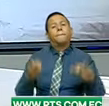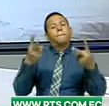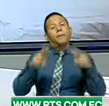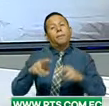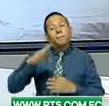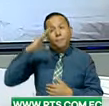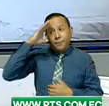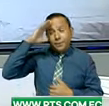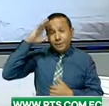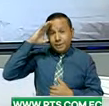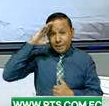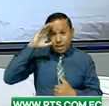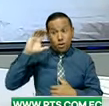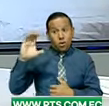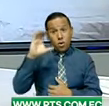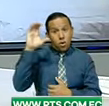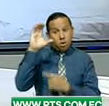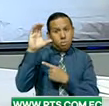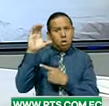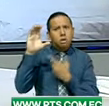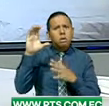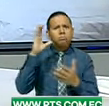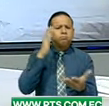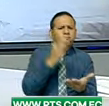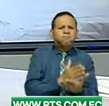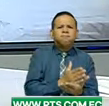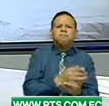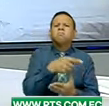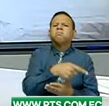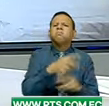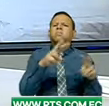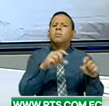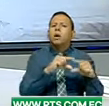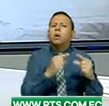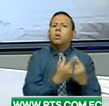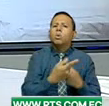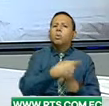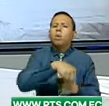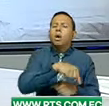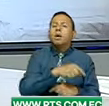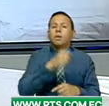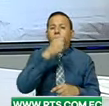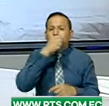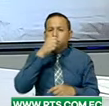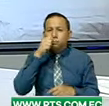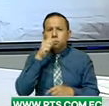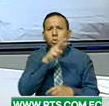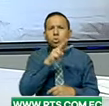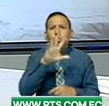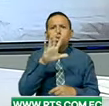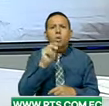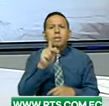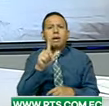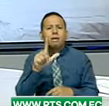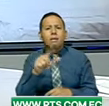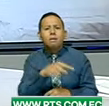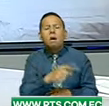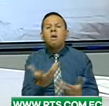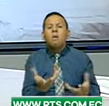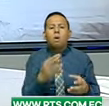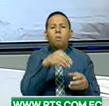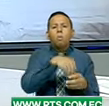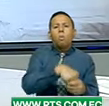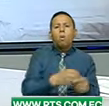policía colombiana incautó 250 kilos de clorhidrato de cocaína que estaban camuflados en un vehículo de transporte público en la